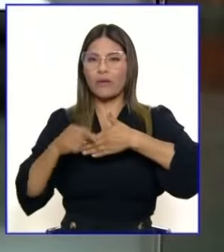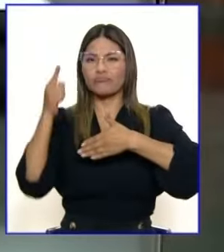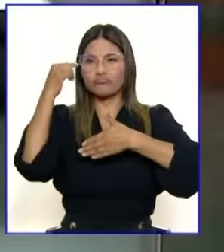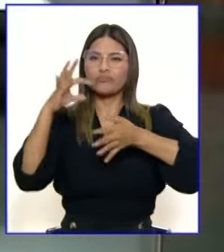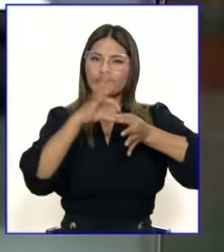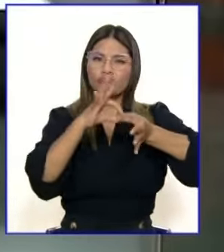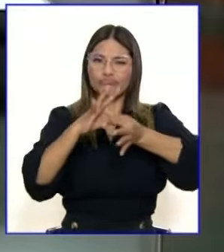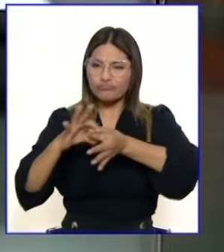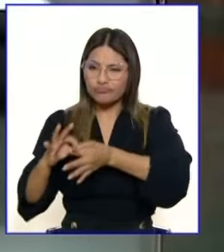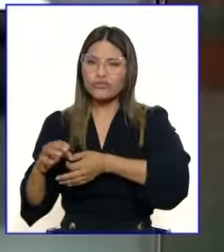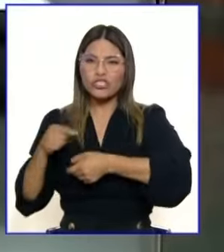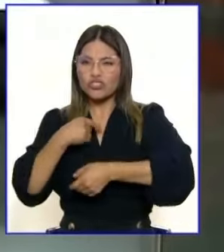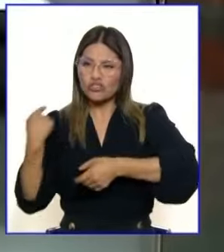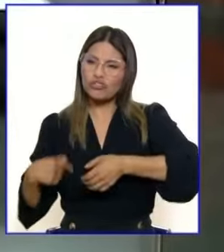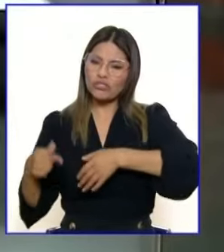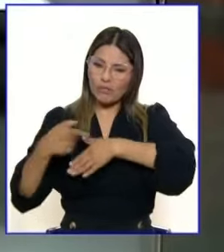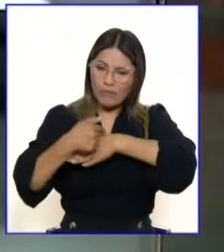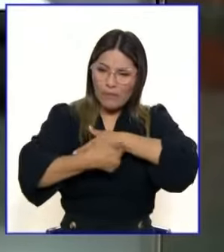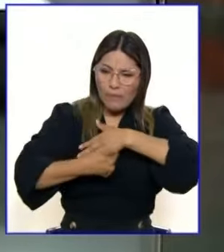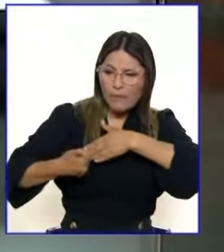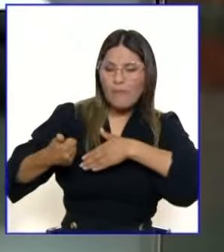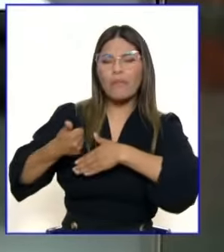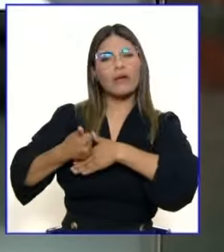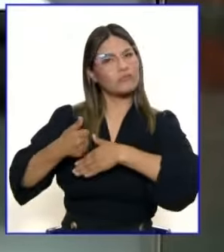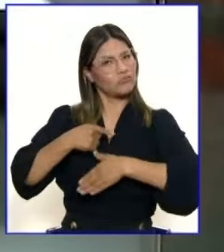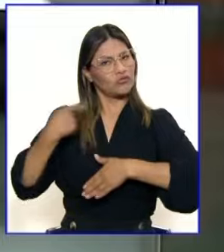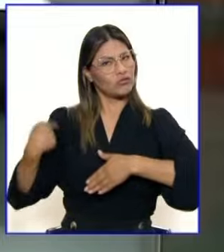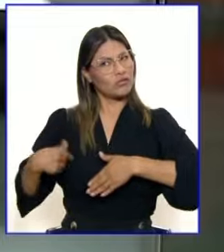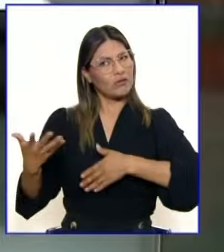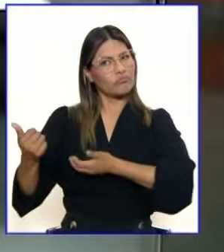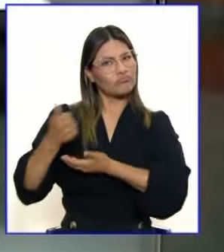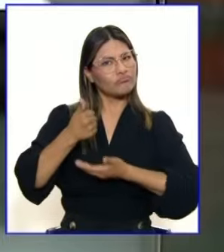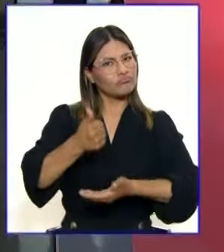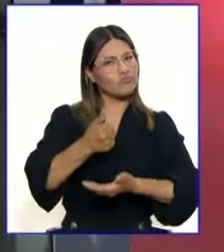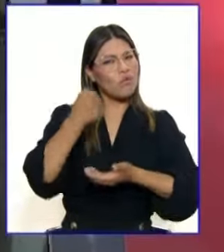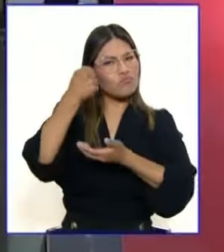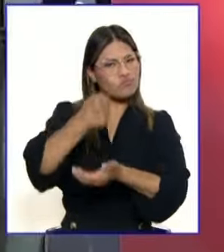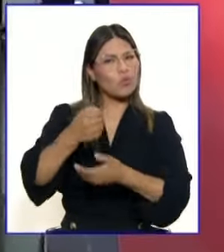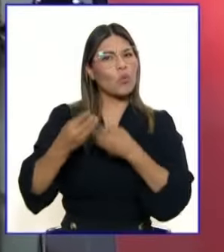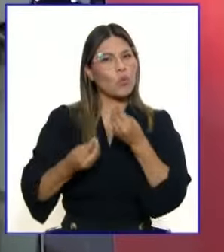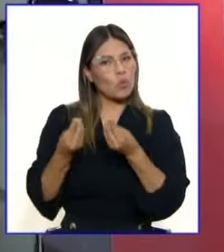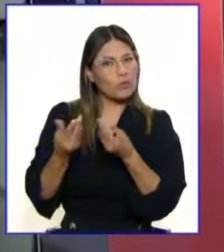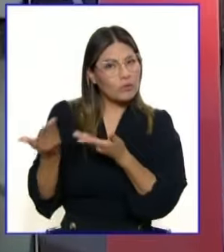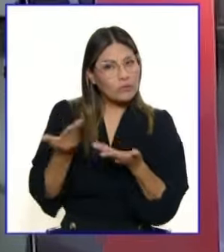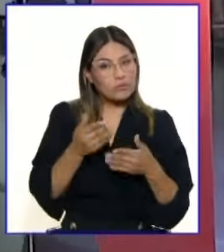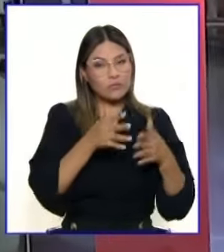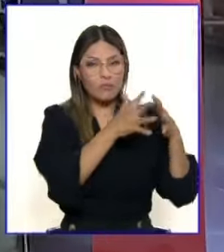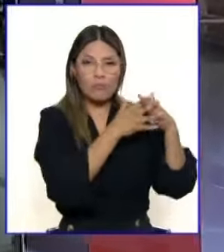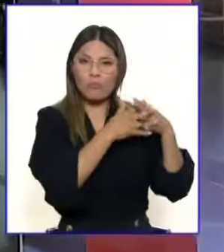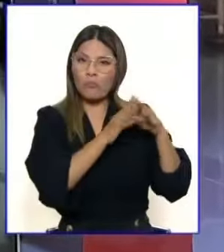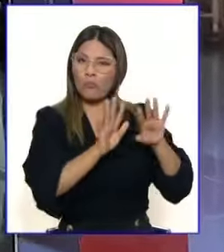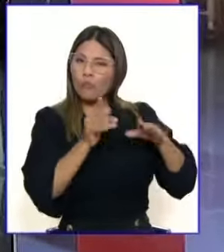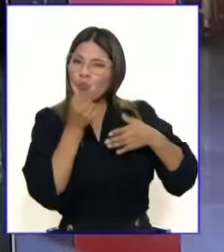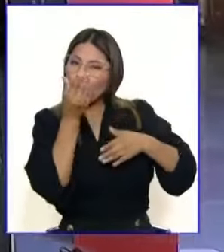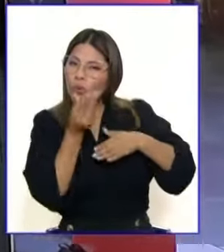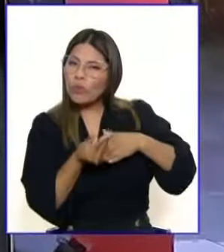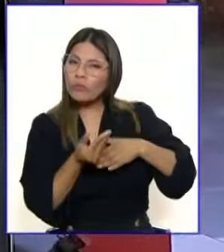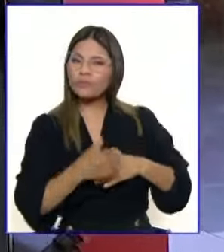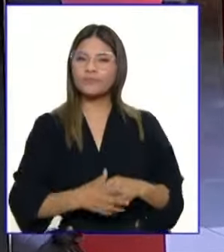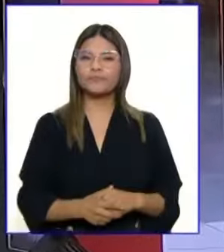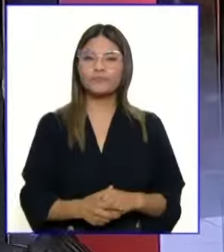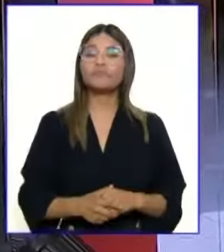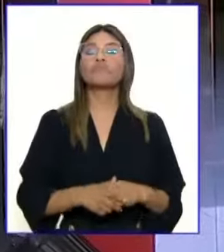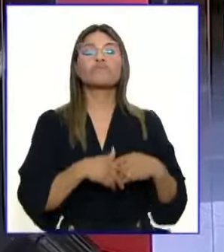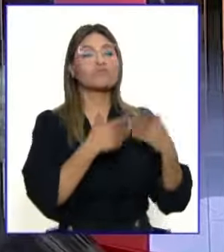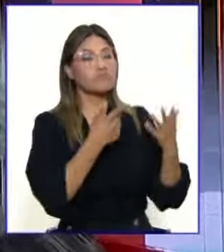Sudamérica. ¿Cómo ven ustedes esta mayor presencia económica de China en la región? Sí, puede que China esté presente en la